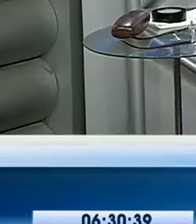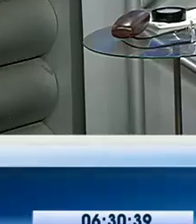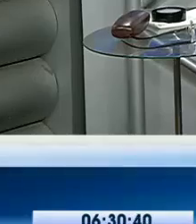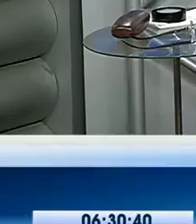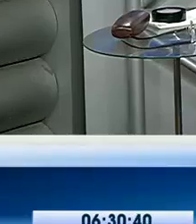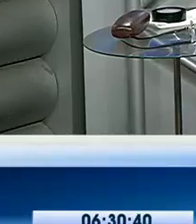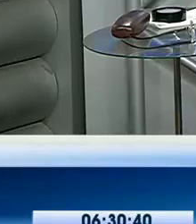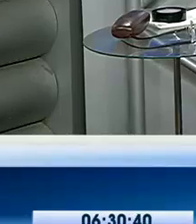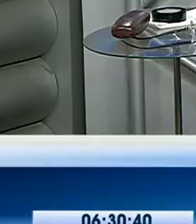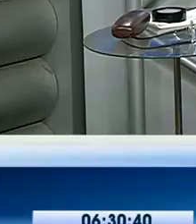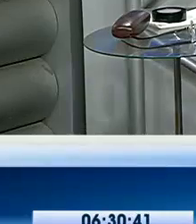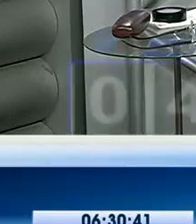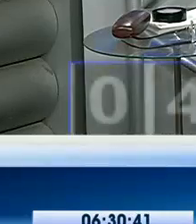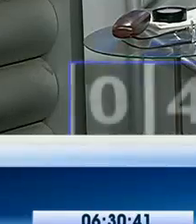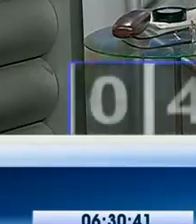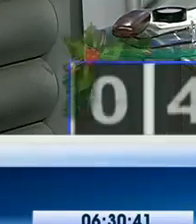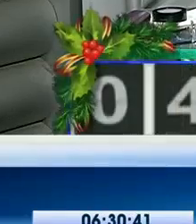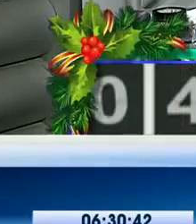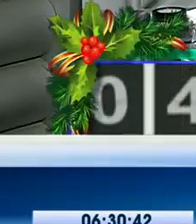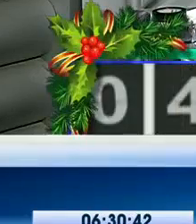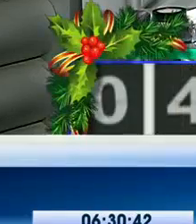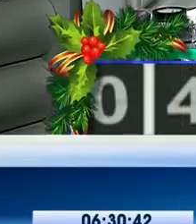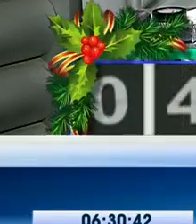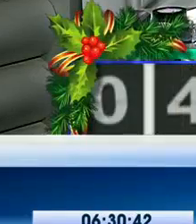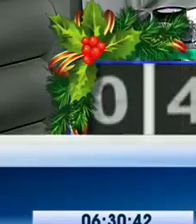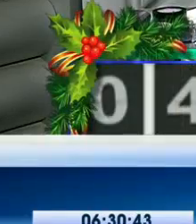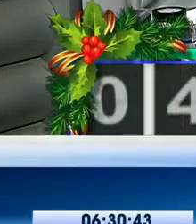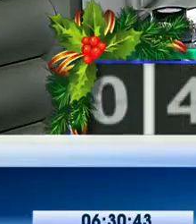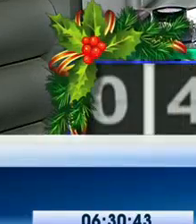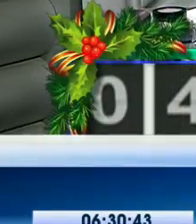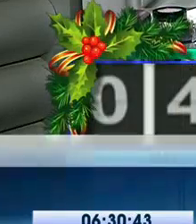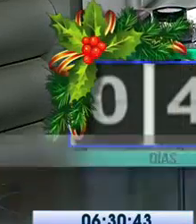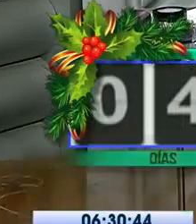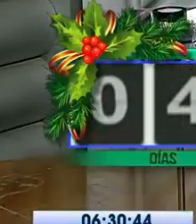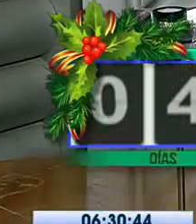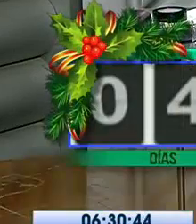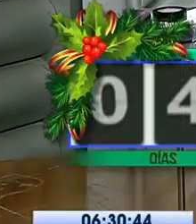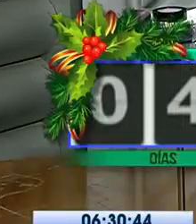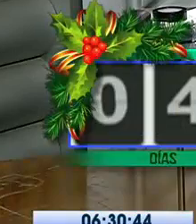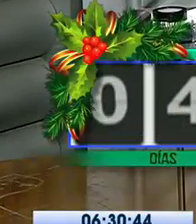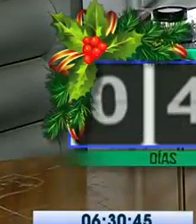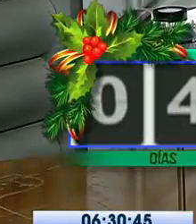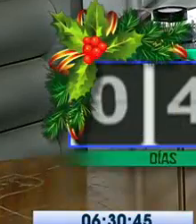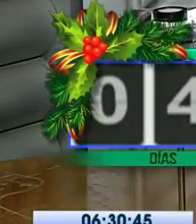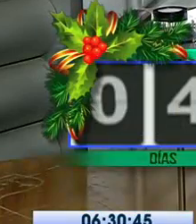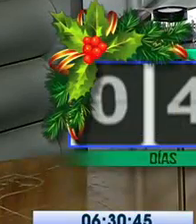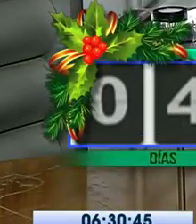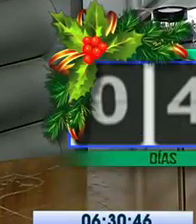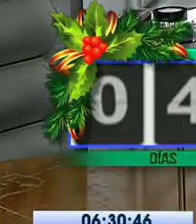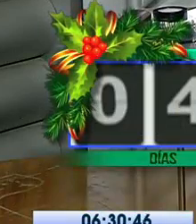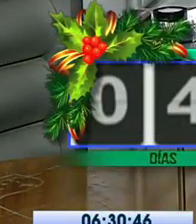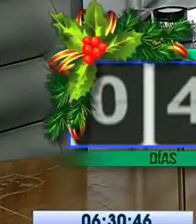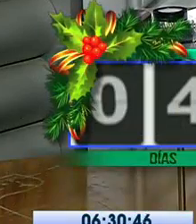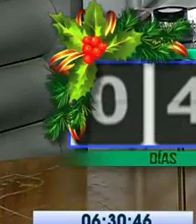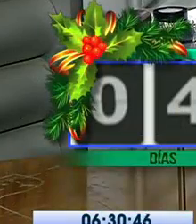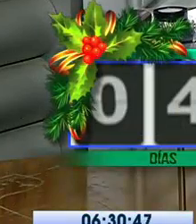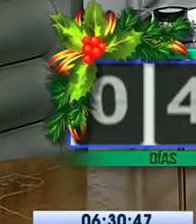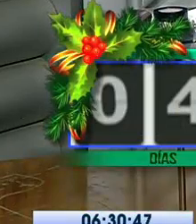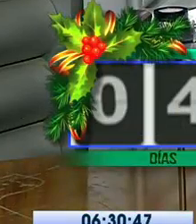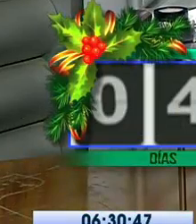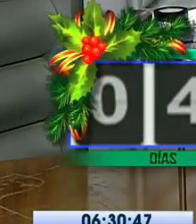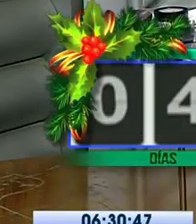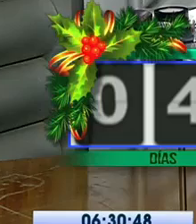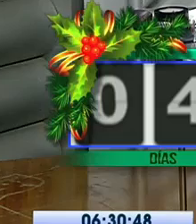en pantalla, por favor, para saber exactamente cuántos días nos falta para la celebración de esa fiesta tan especial.